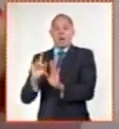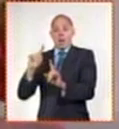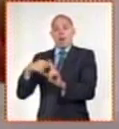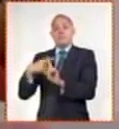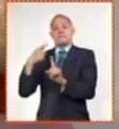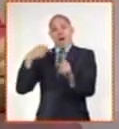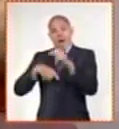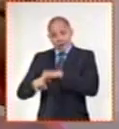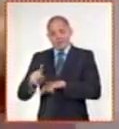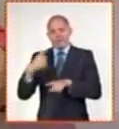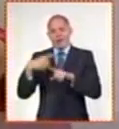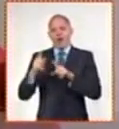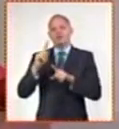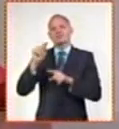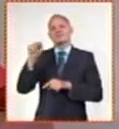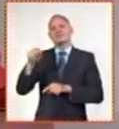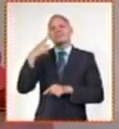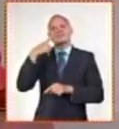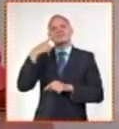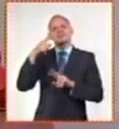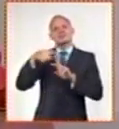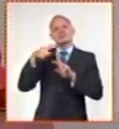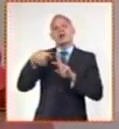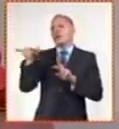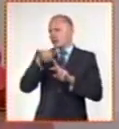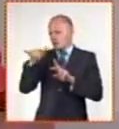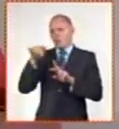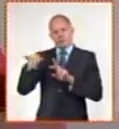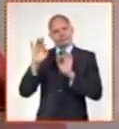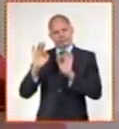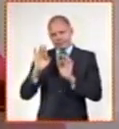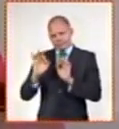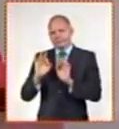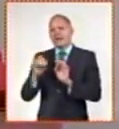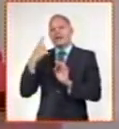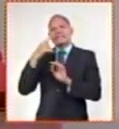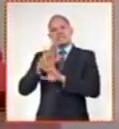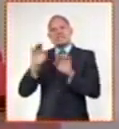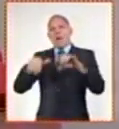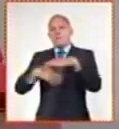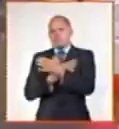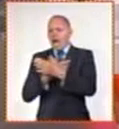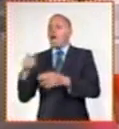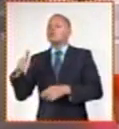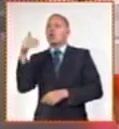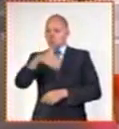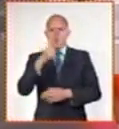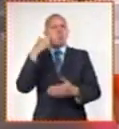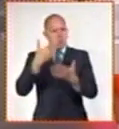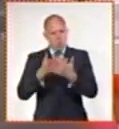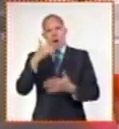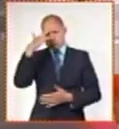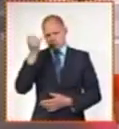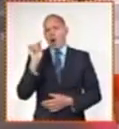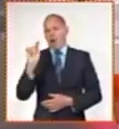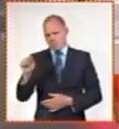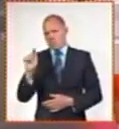ha sostenido reuniones en la sede de la Embajada de Estados Unidos en su país. Ahora,